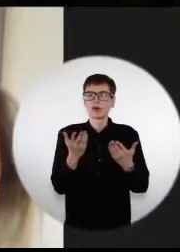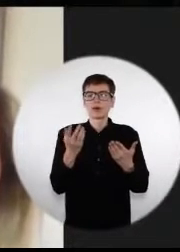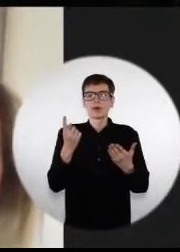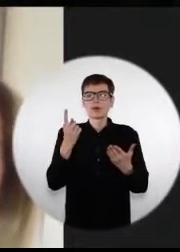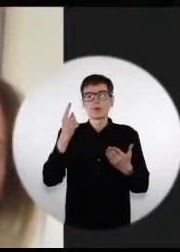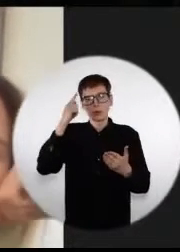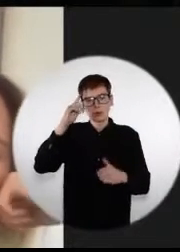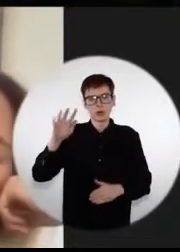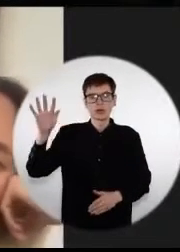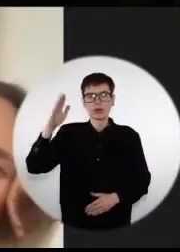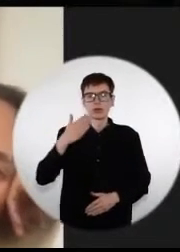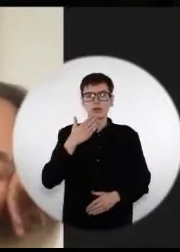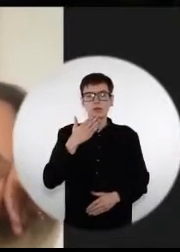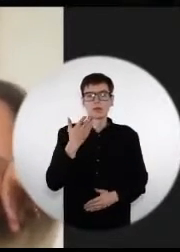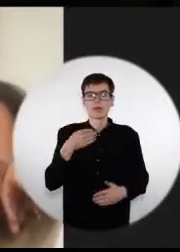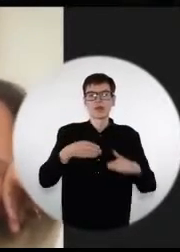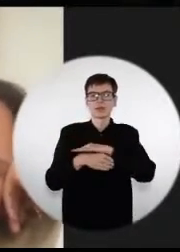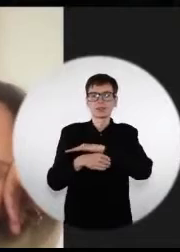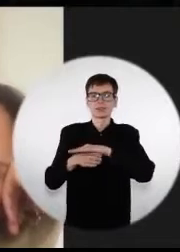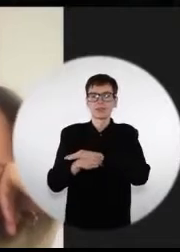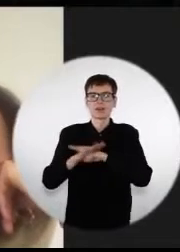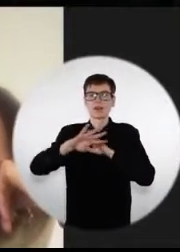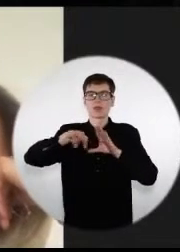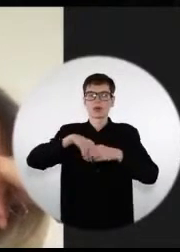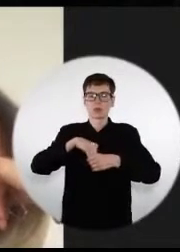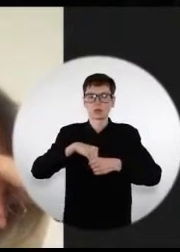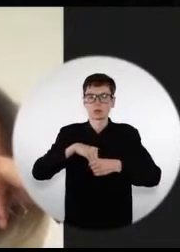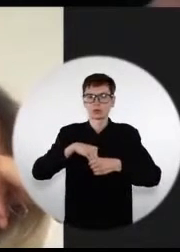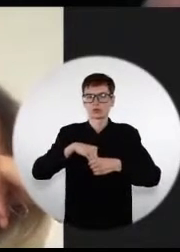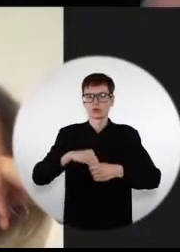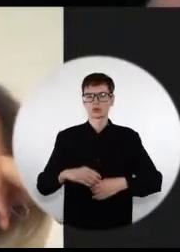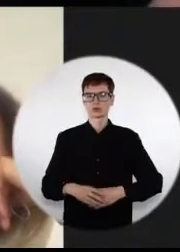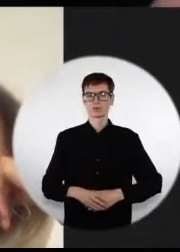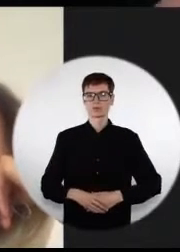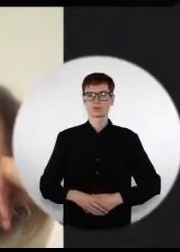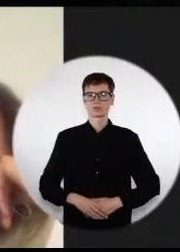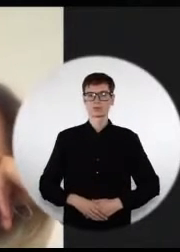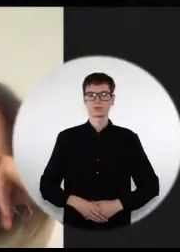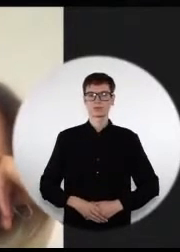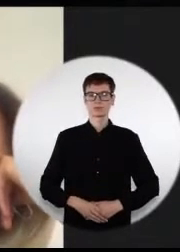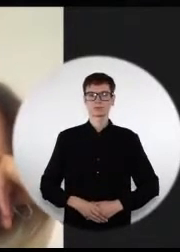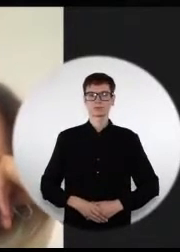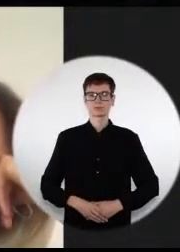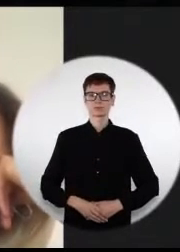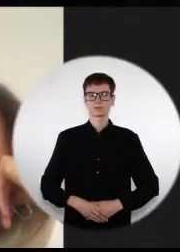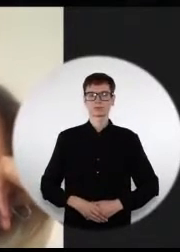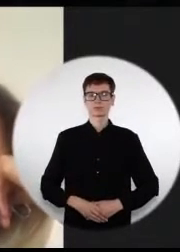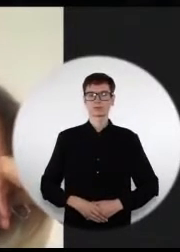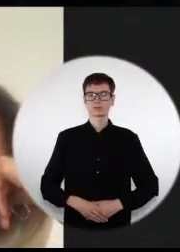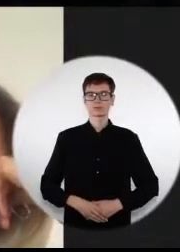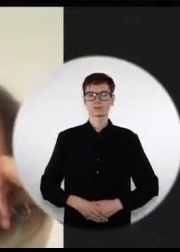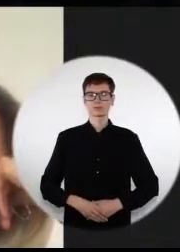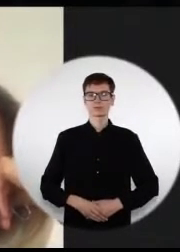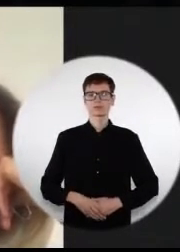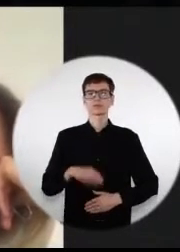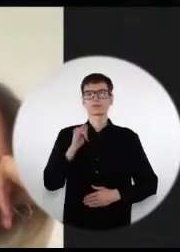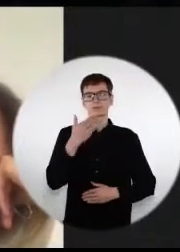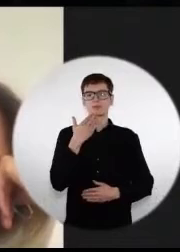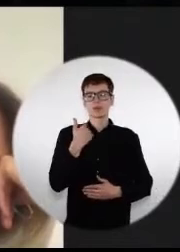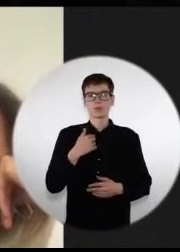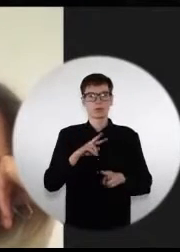a pesar a trabajar con esto empezar a trabajar con esto desde una perspectiva también desde la accesibilidad y de la